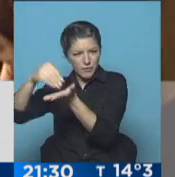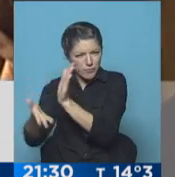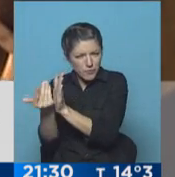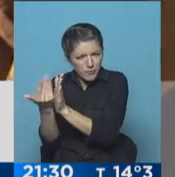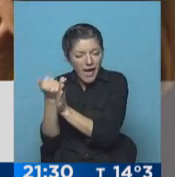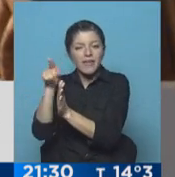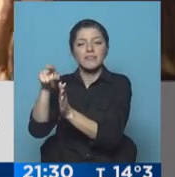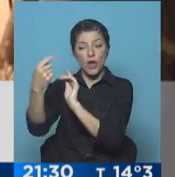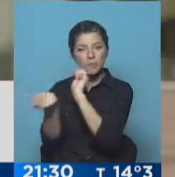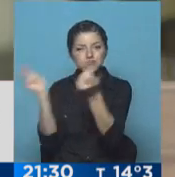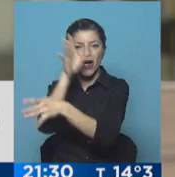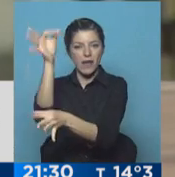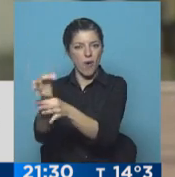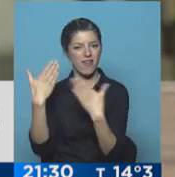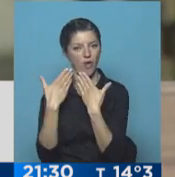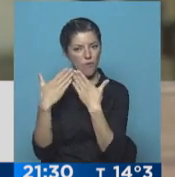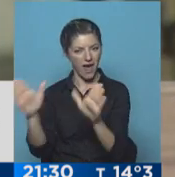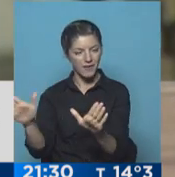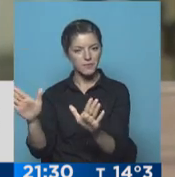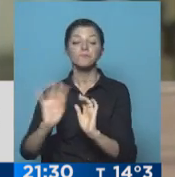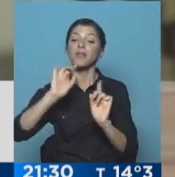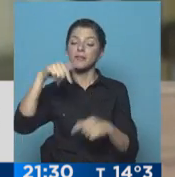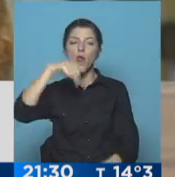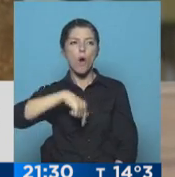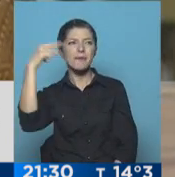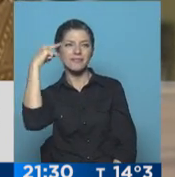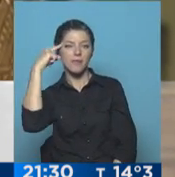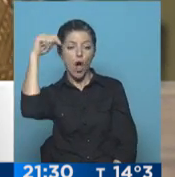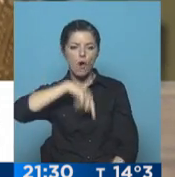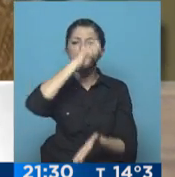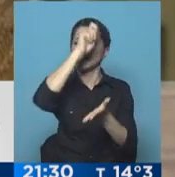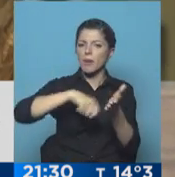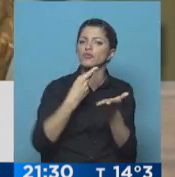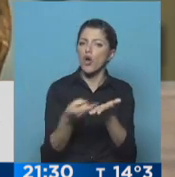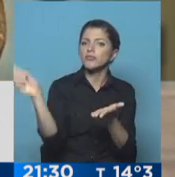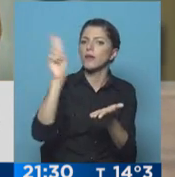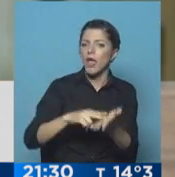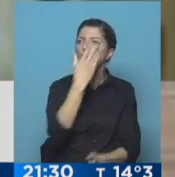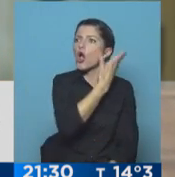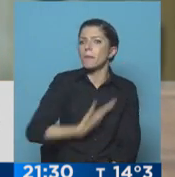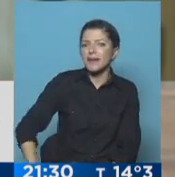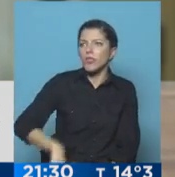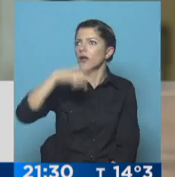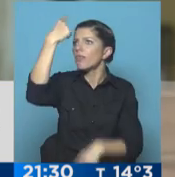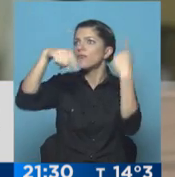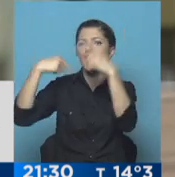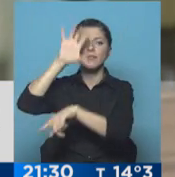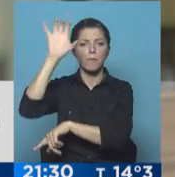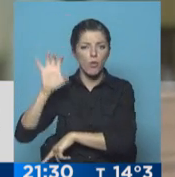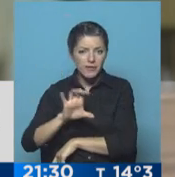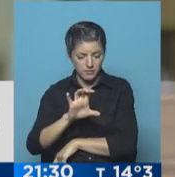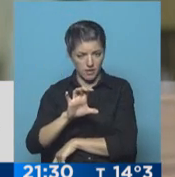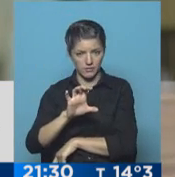Estaba pensando que hoy firmamos una vez más con los gobernadores de